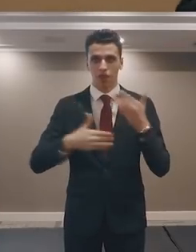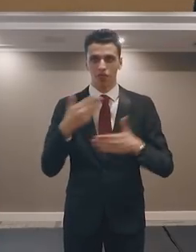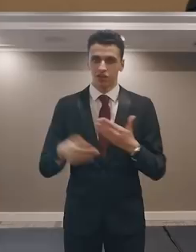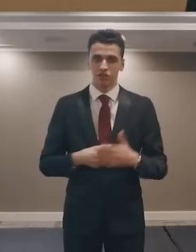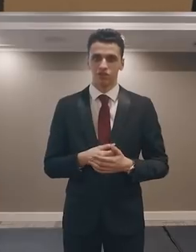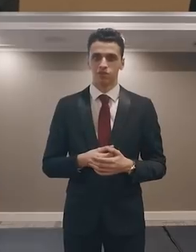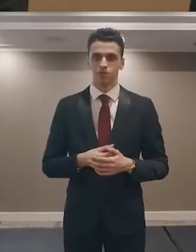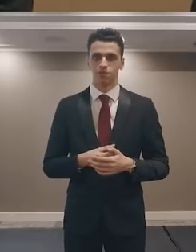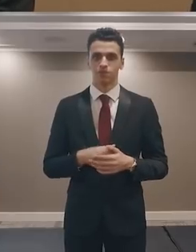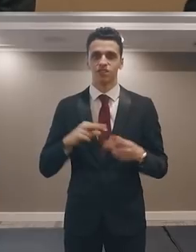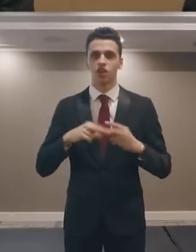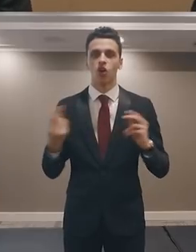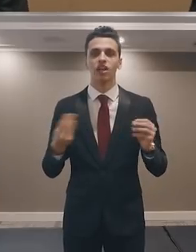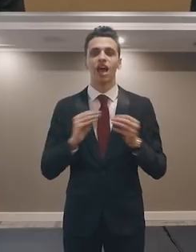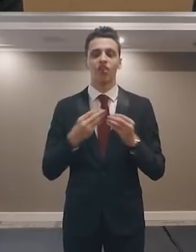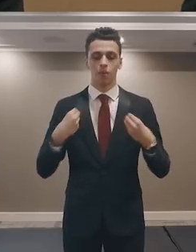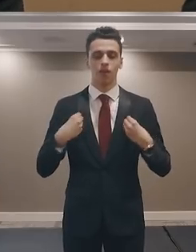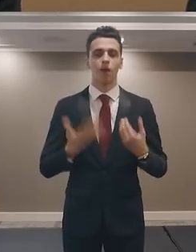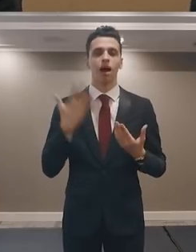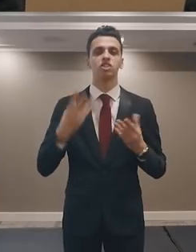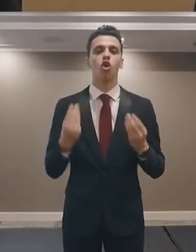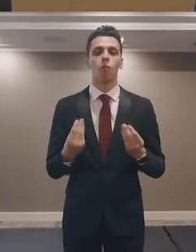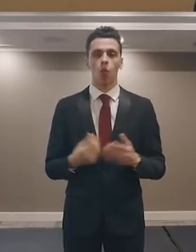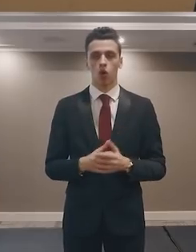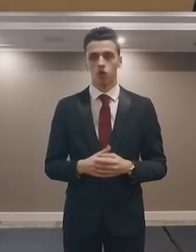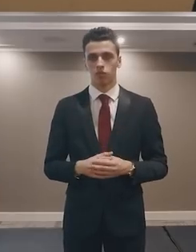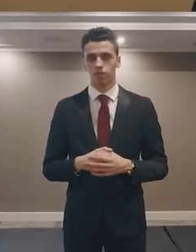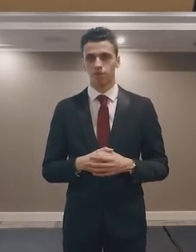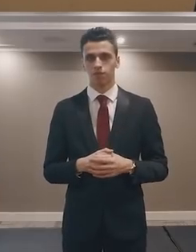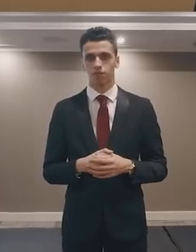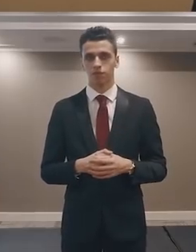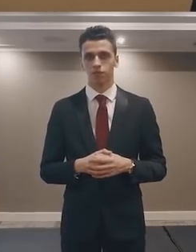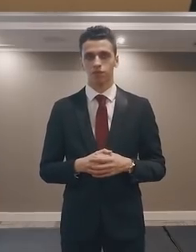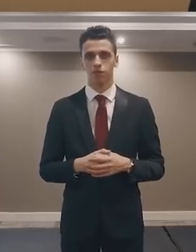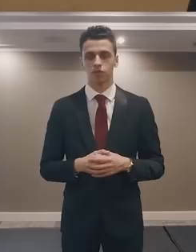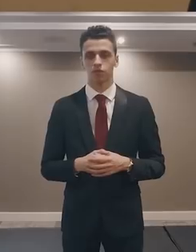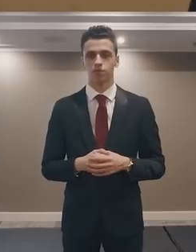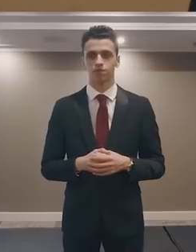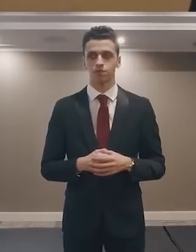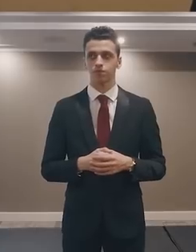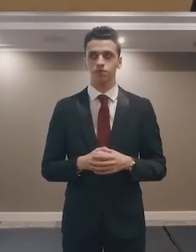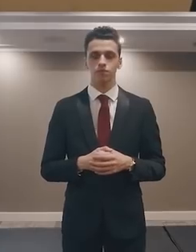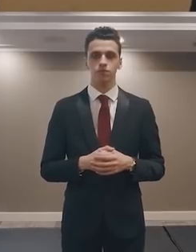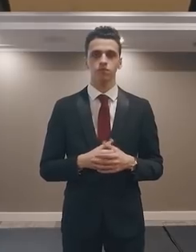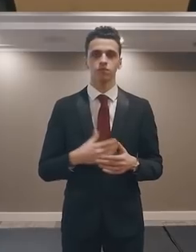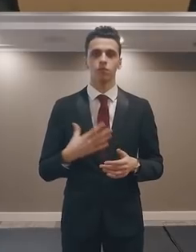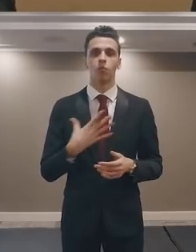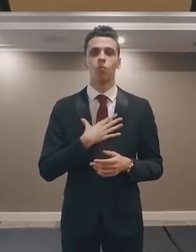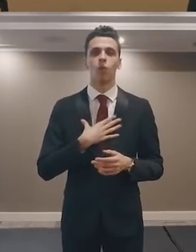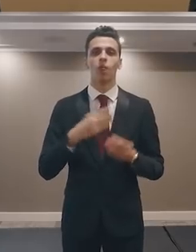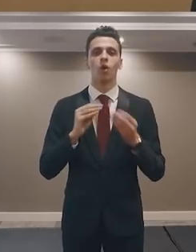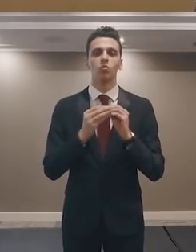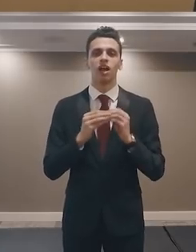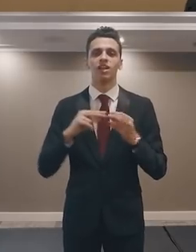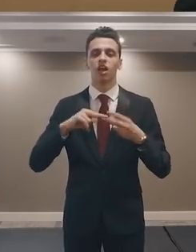vida más cómoda está en nuestras manos hoy tomar esa tecnología para hacer dinero para viajar por - o esto no es para mí me quedo mirando